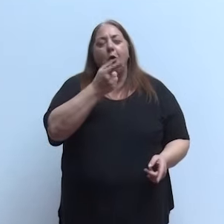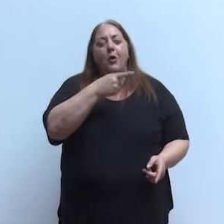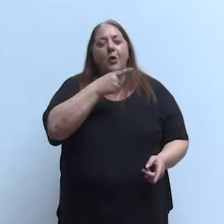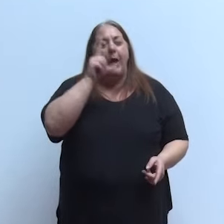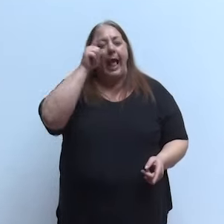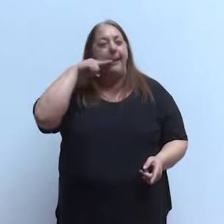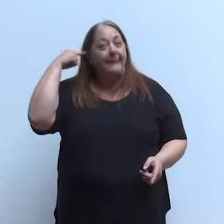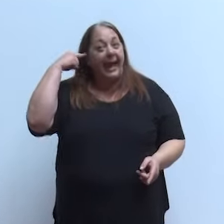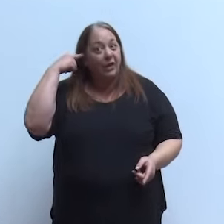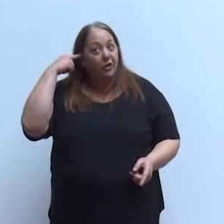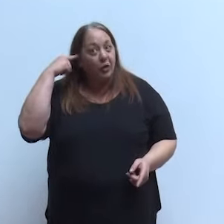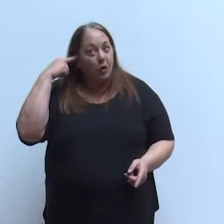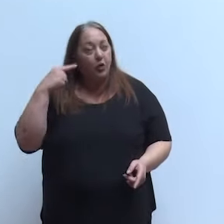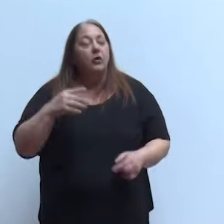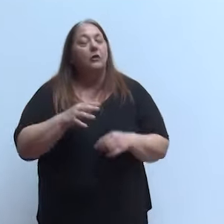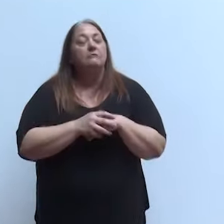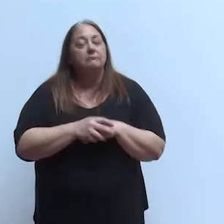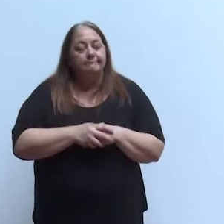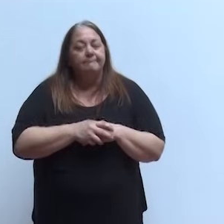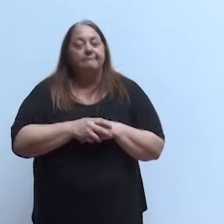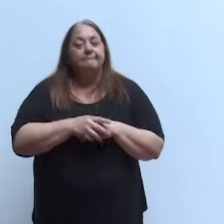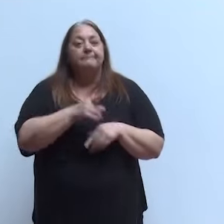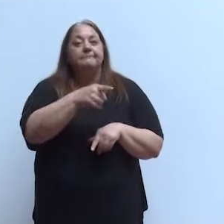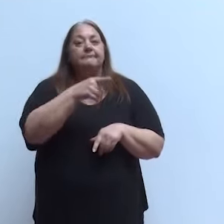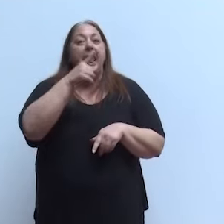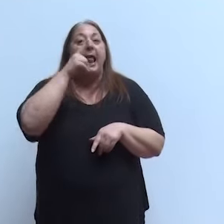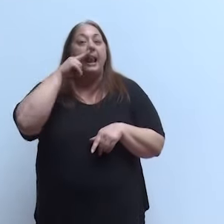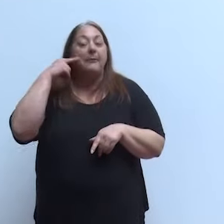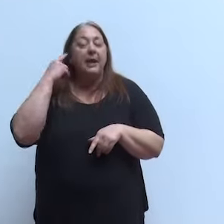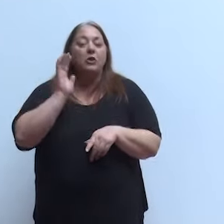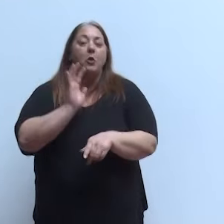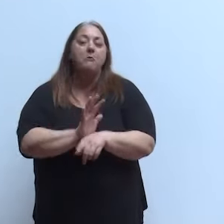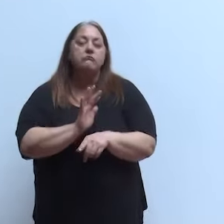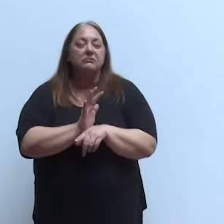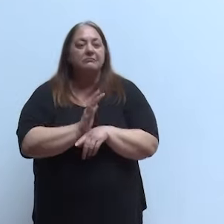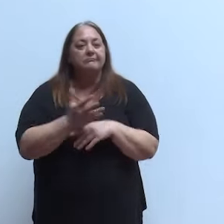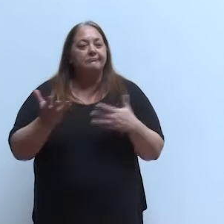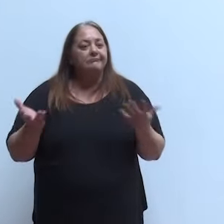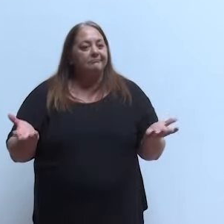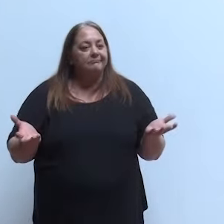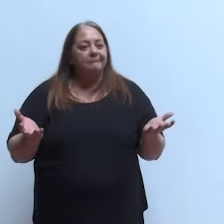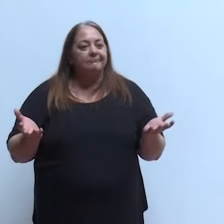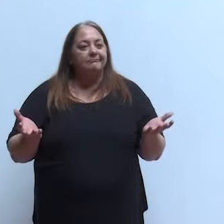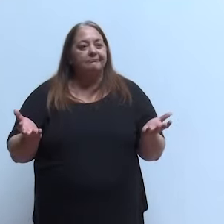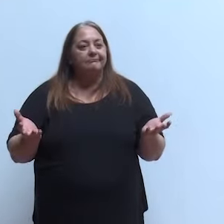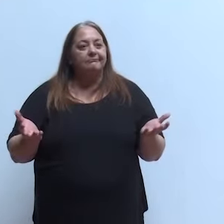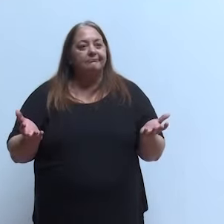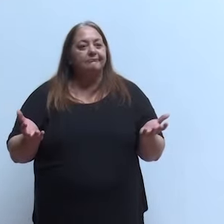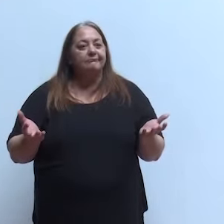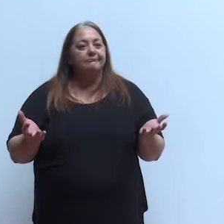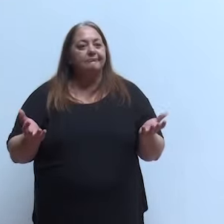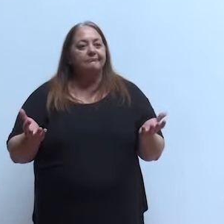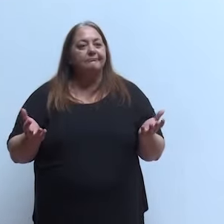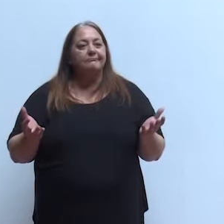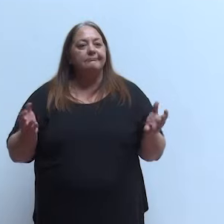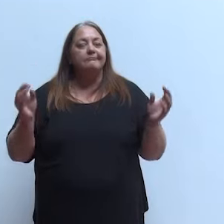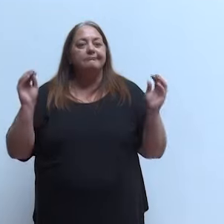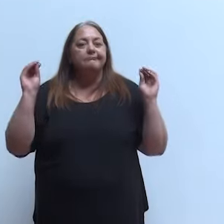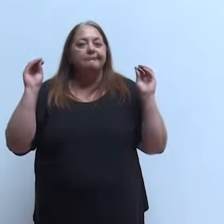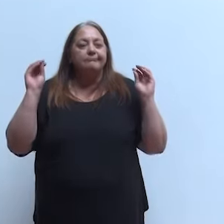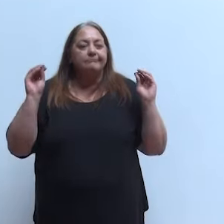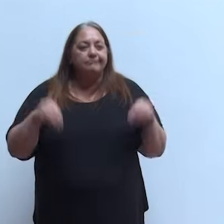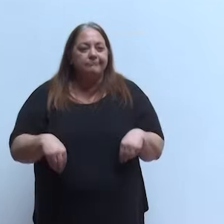amplia porque Alberto frustró a quienes apostaban a que Alberto conba a